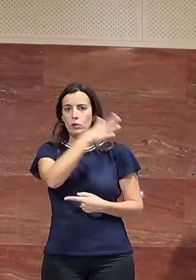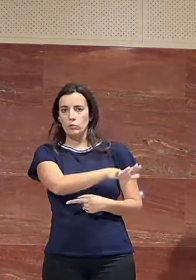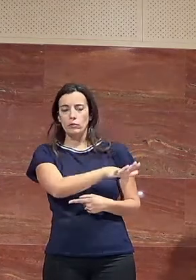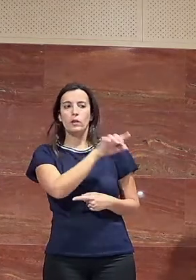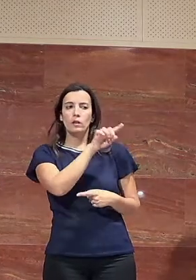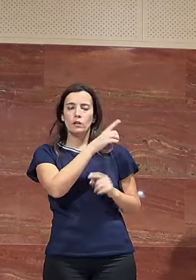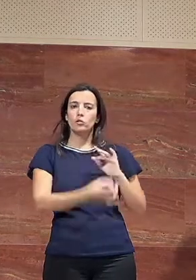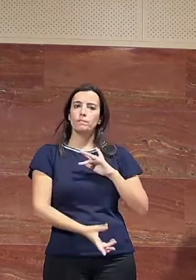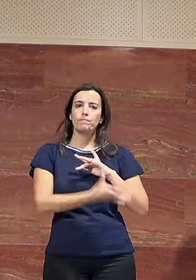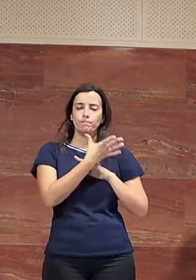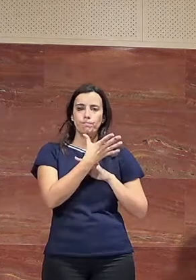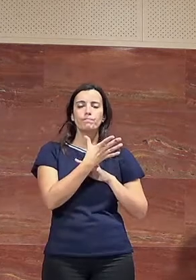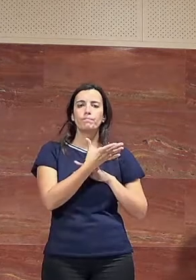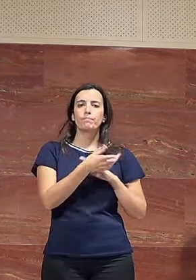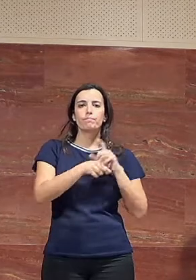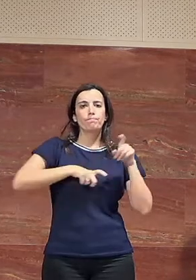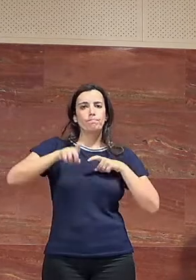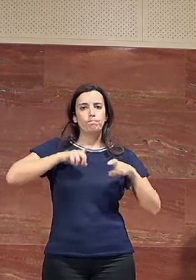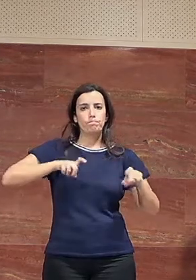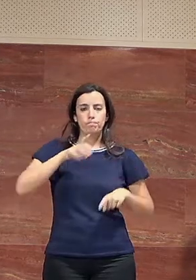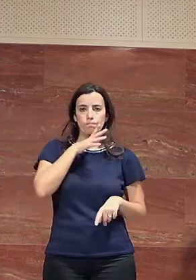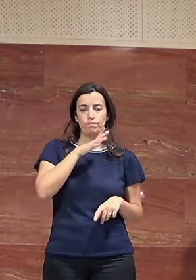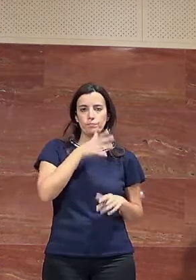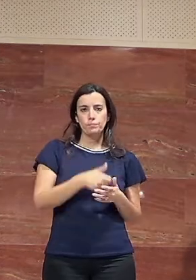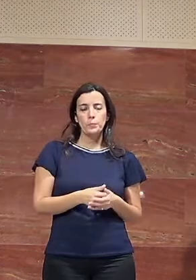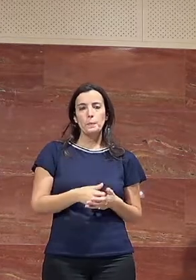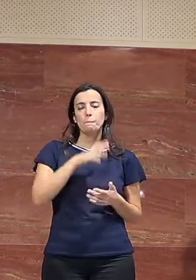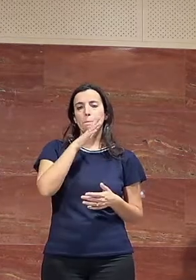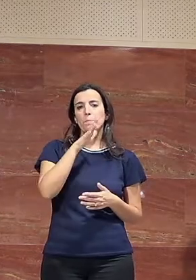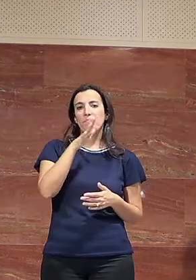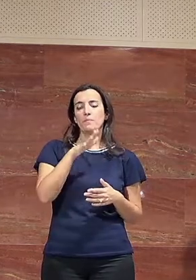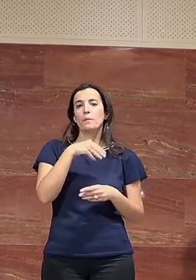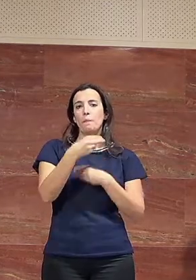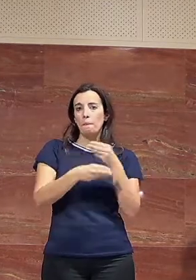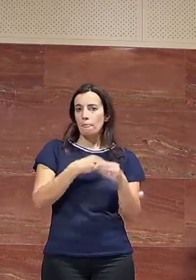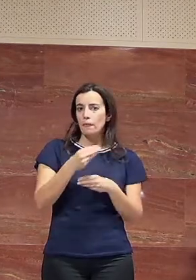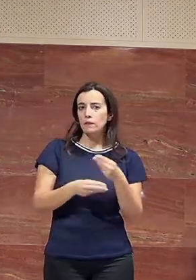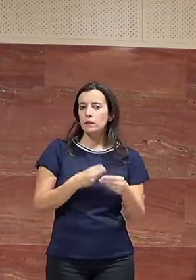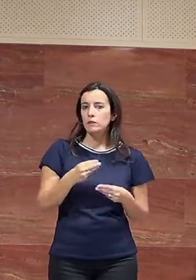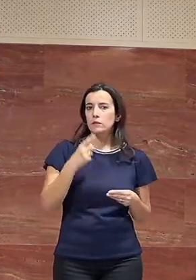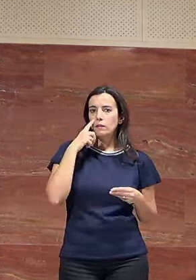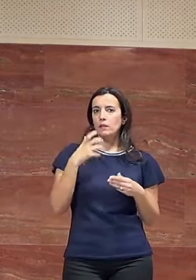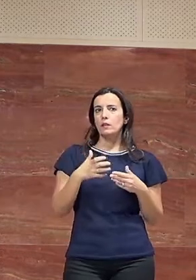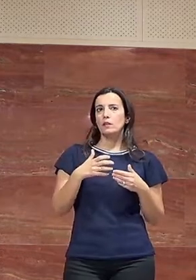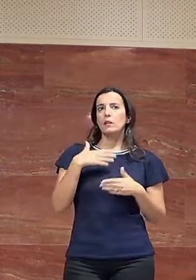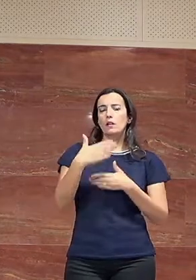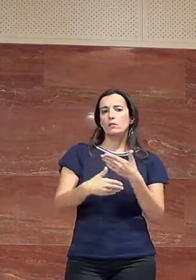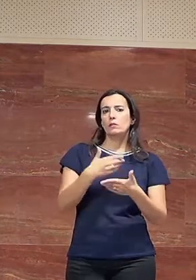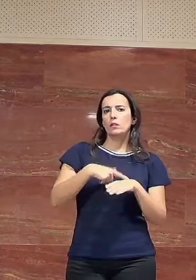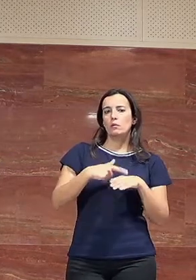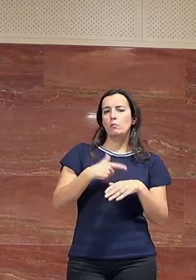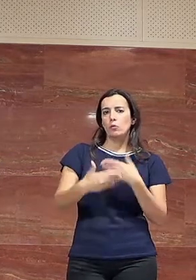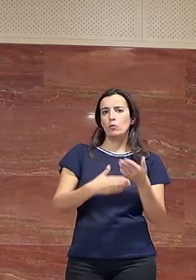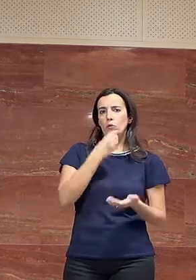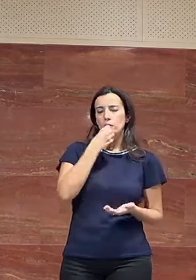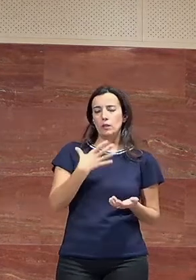que desencadenó que todo se volviese atrás. Y que esa actuación que queríamos de alguna manera ver cómo evolucionaba en el tiempo, el problema es que el